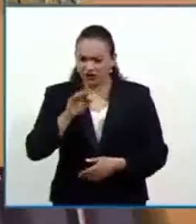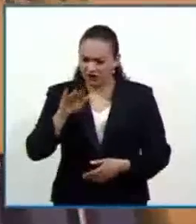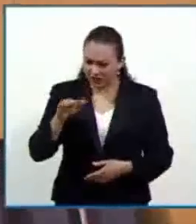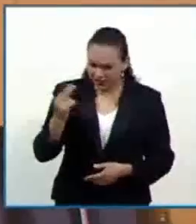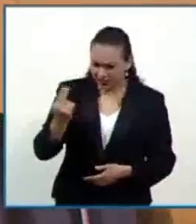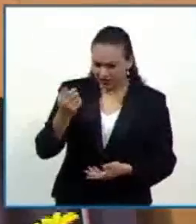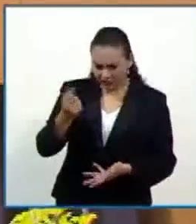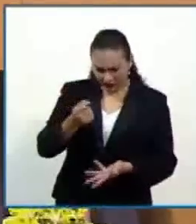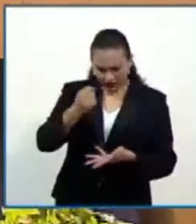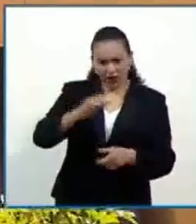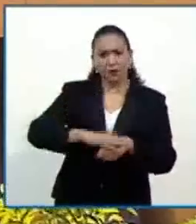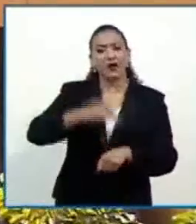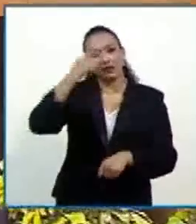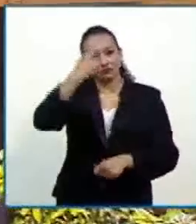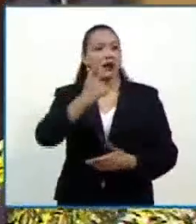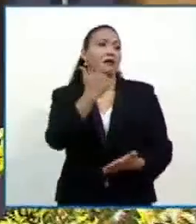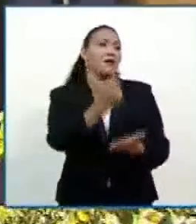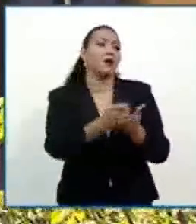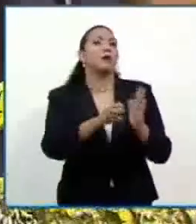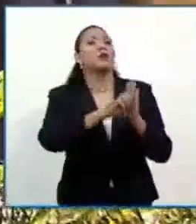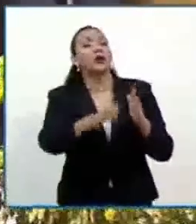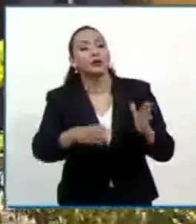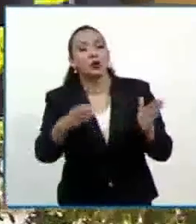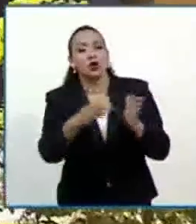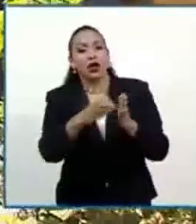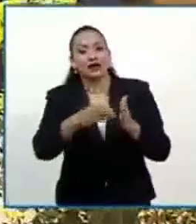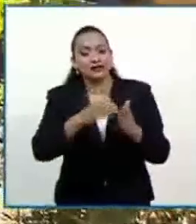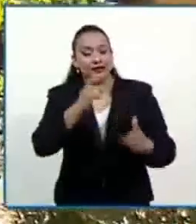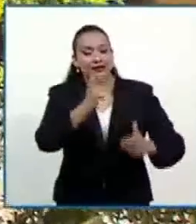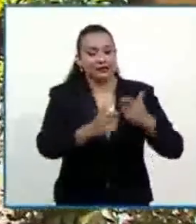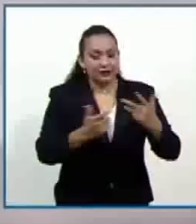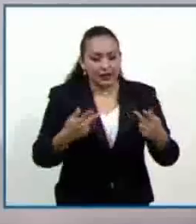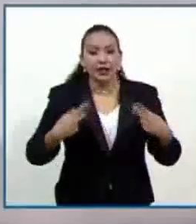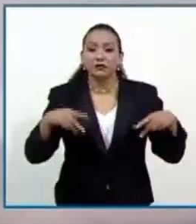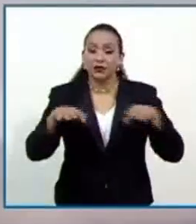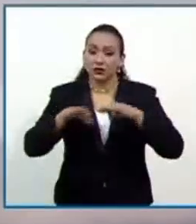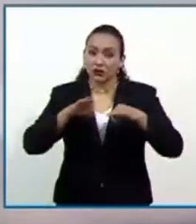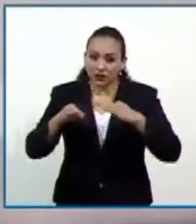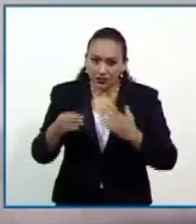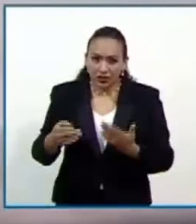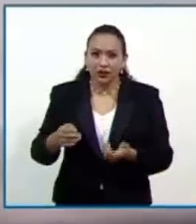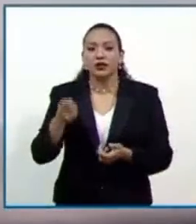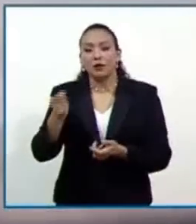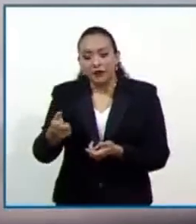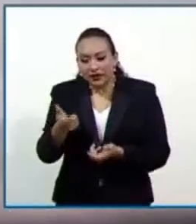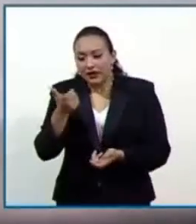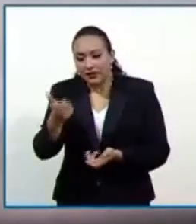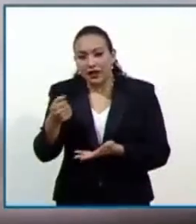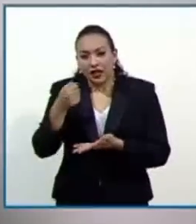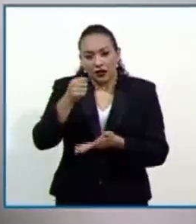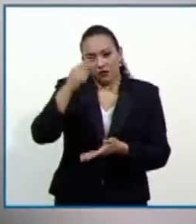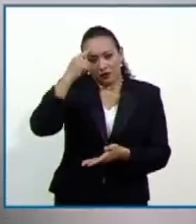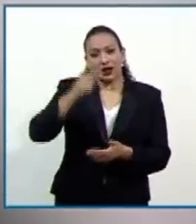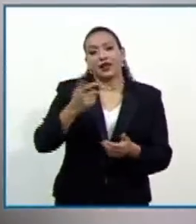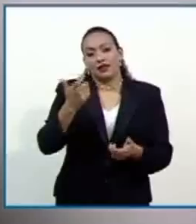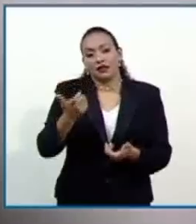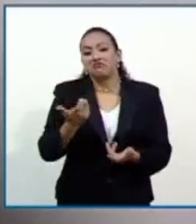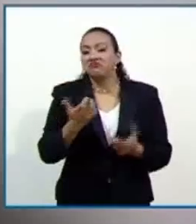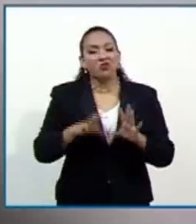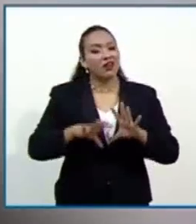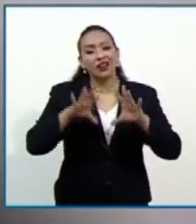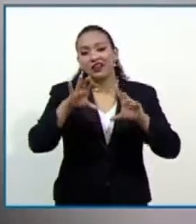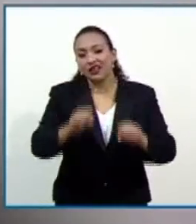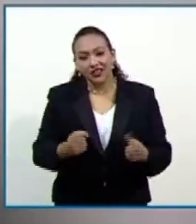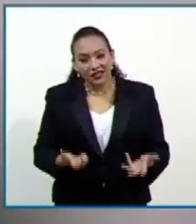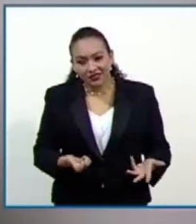ampliación presupuestal se pretenda financiar con recursos provenientes de los fideicomisos del Poder Judicial y precisa que la falta de